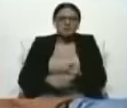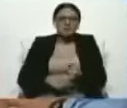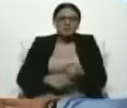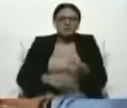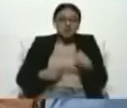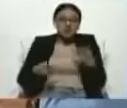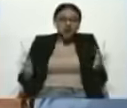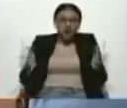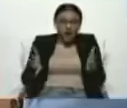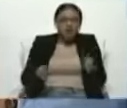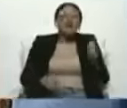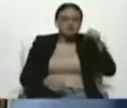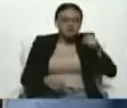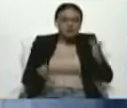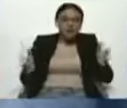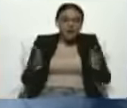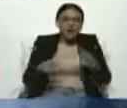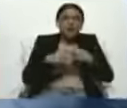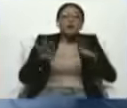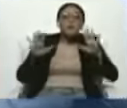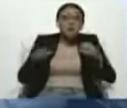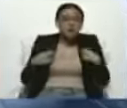los extremistas